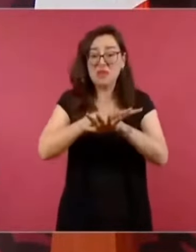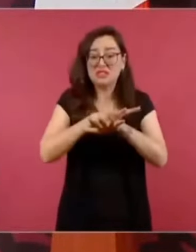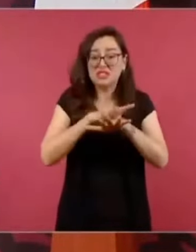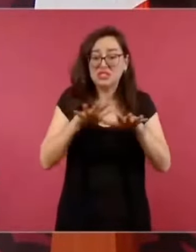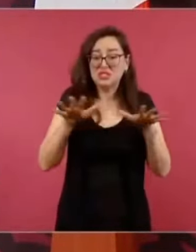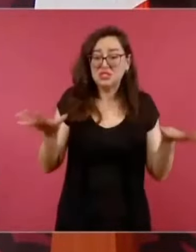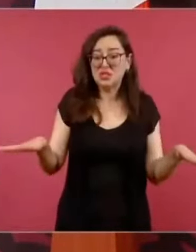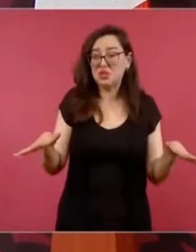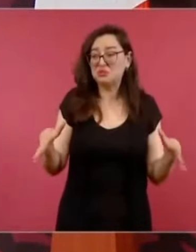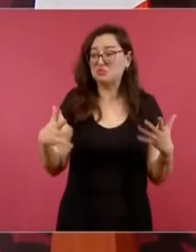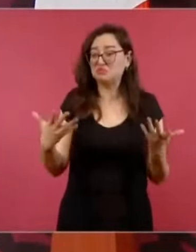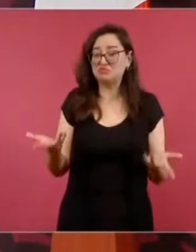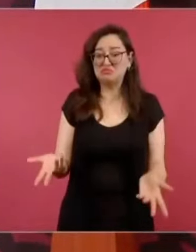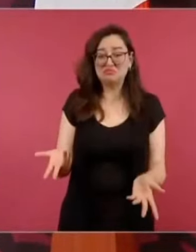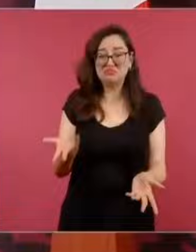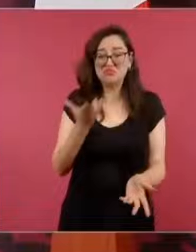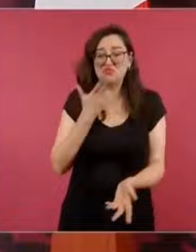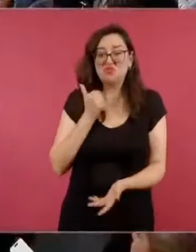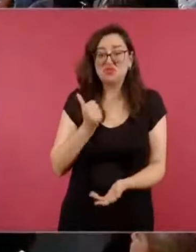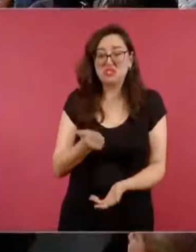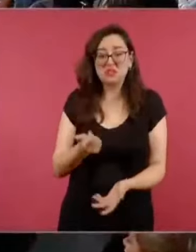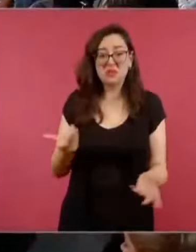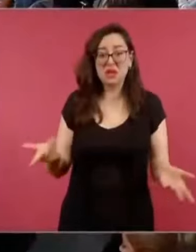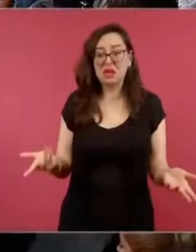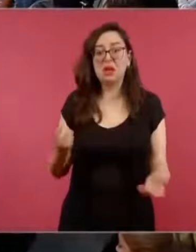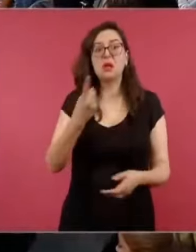y que mientan.